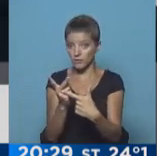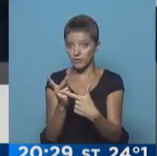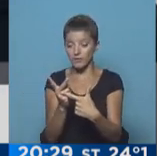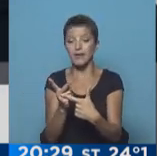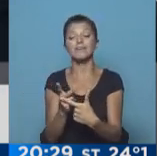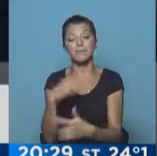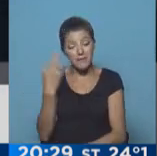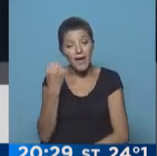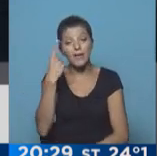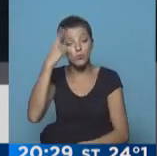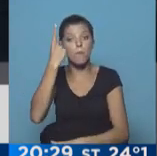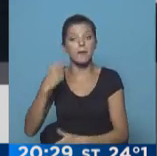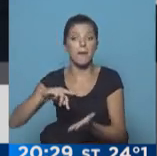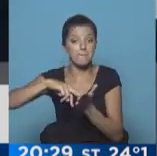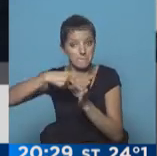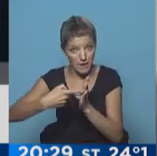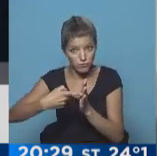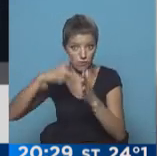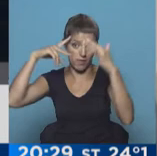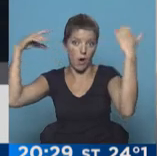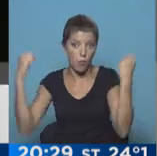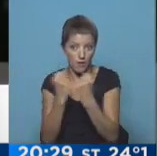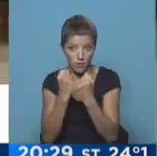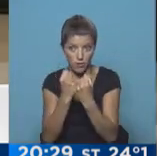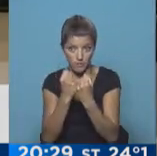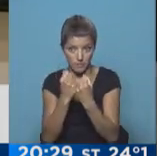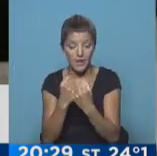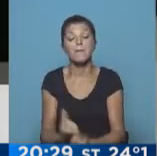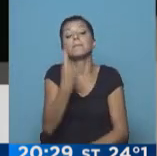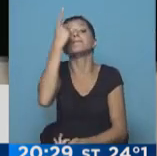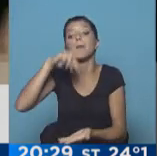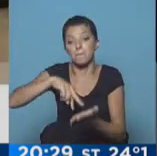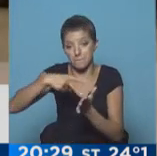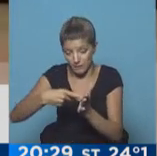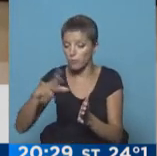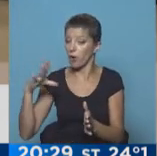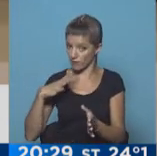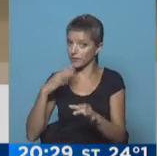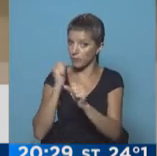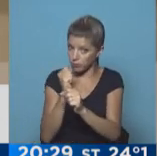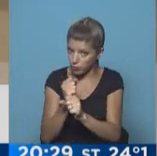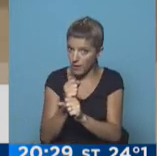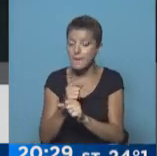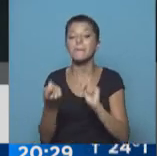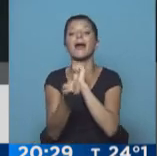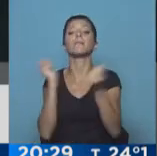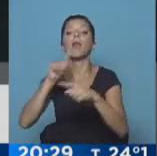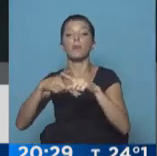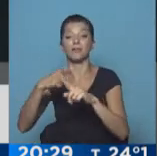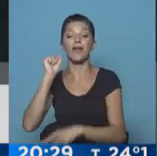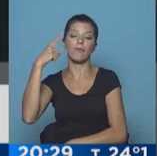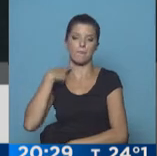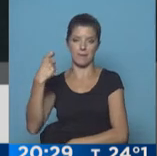constituye el primer paso, no el necesario, pero sí el primer paso para que se produzca el cambio político en nuestro país. Y no va a ser